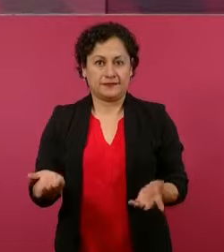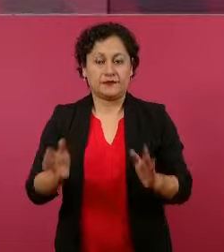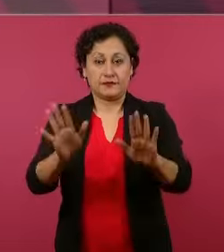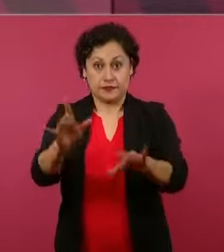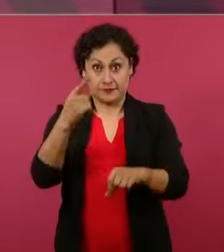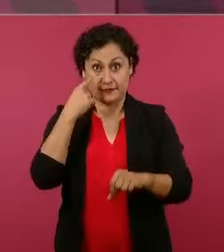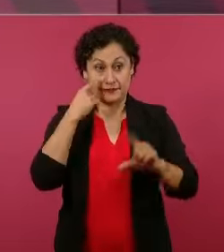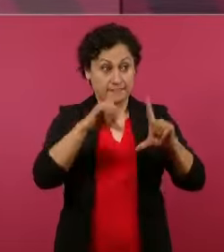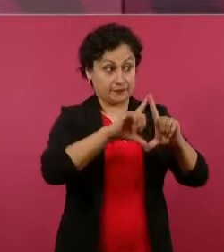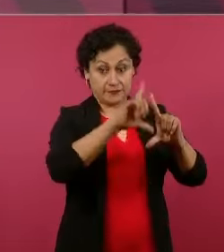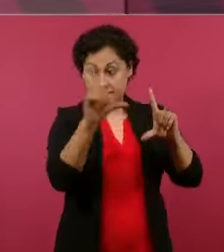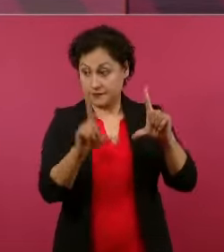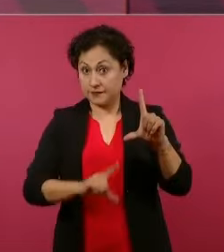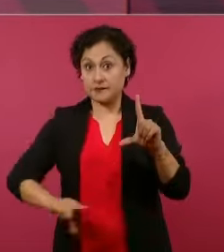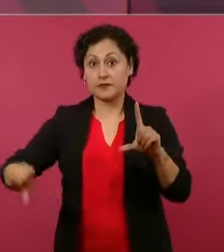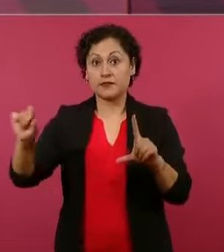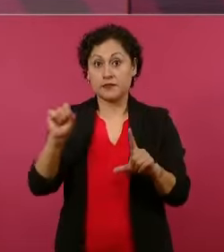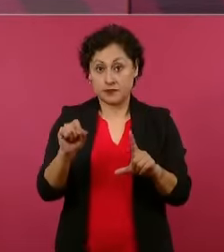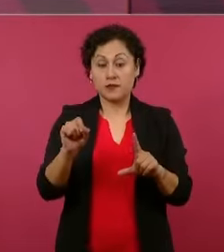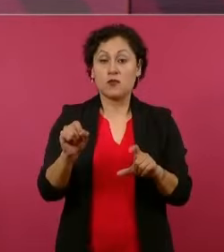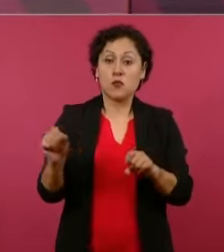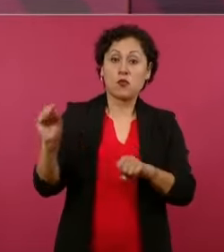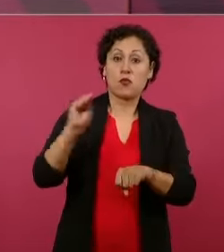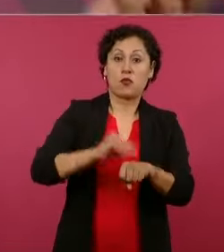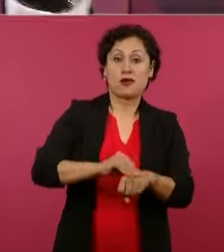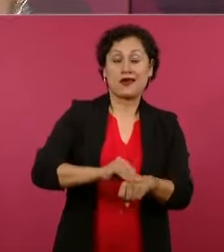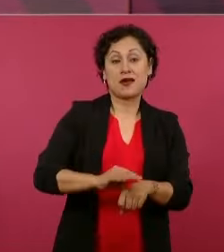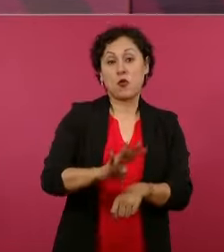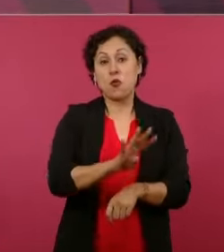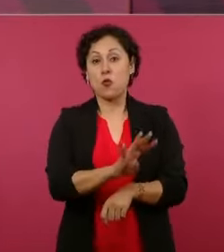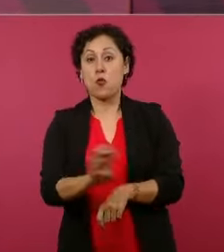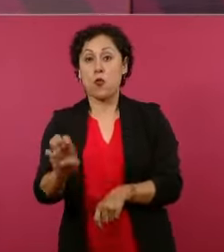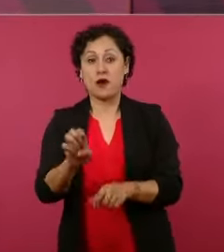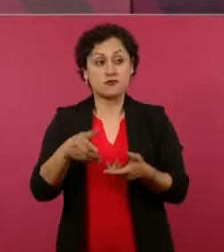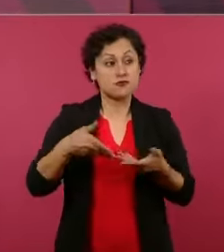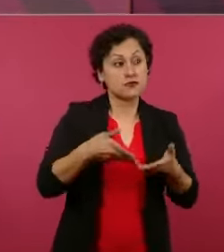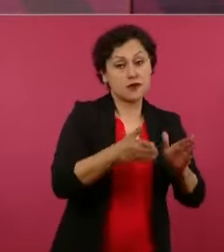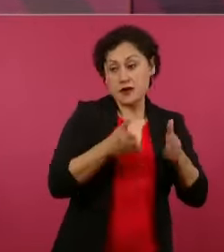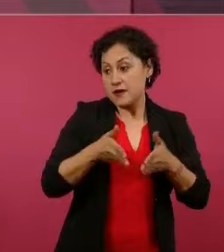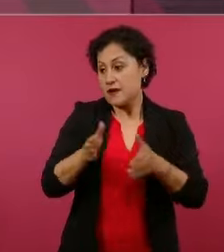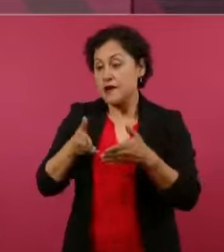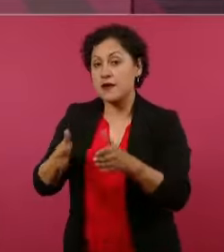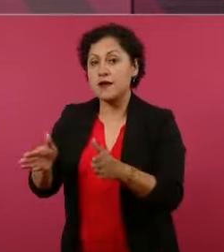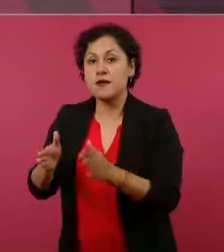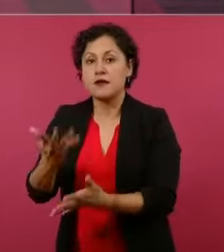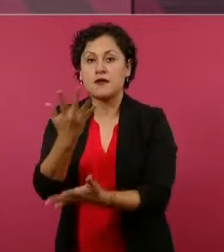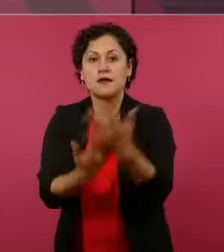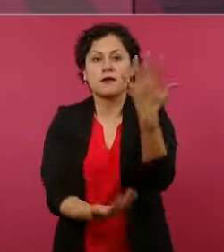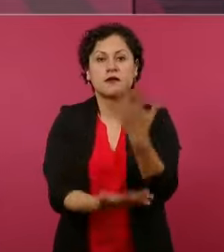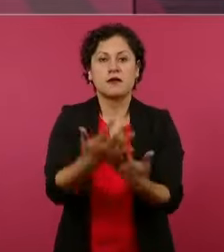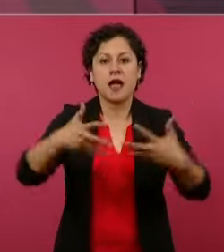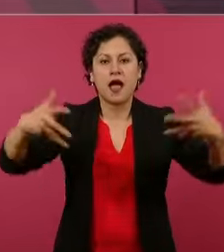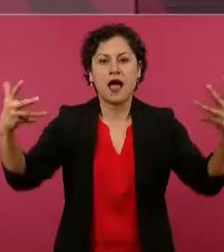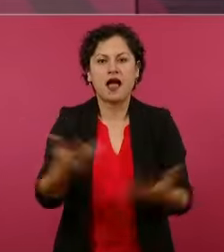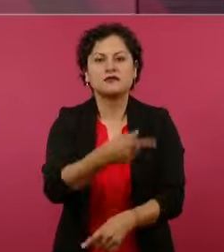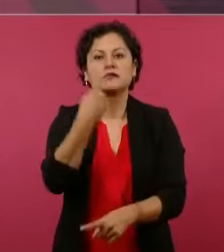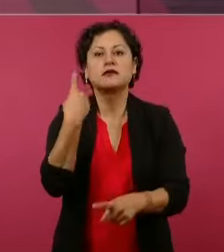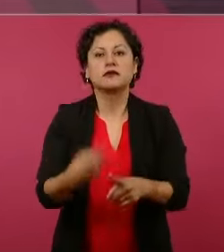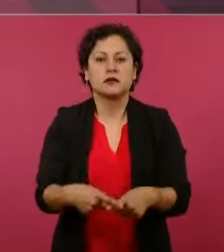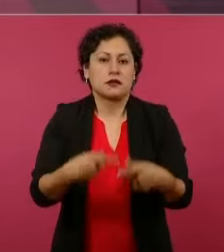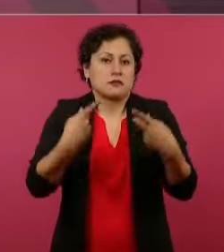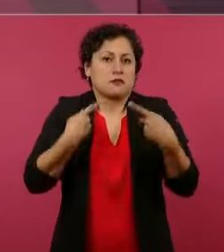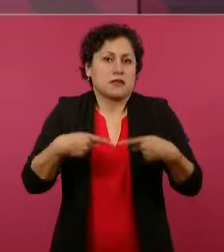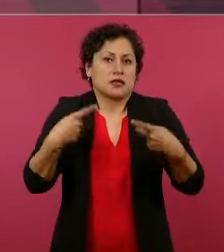caminos así hechos por la gente bien hechos obras de arte